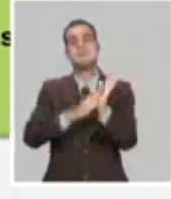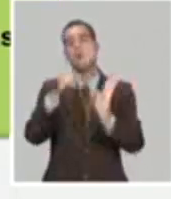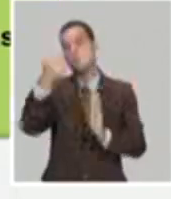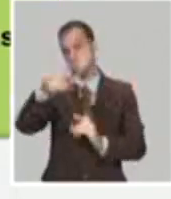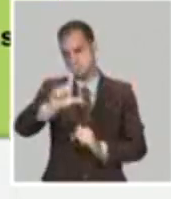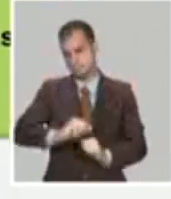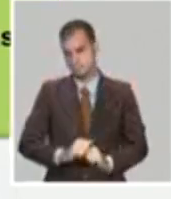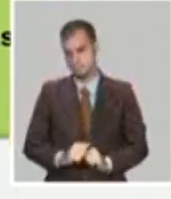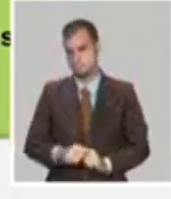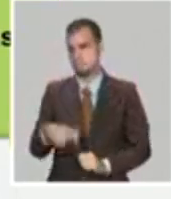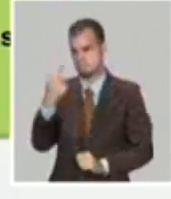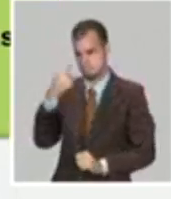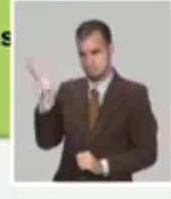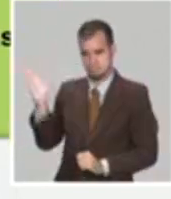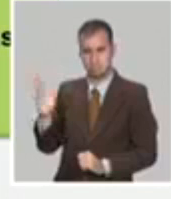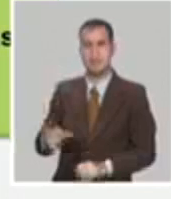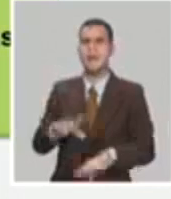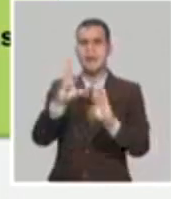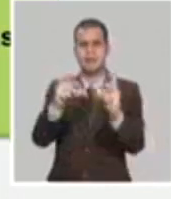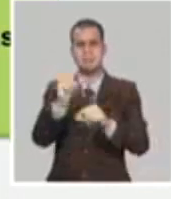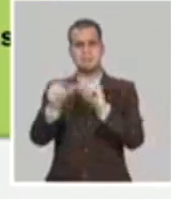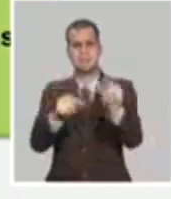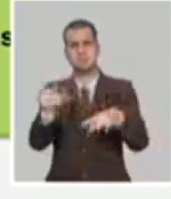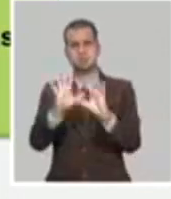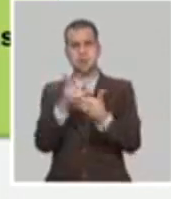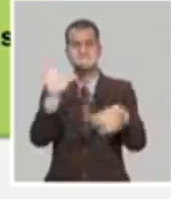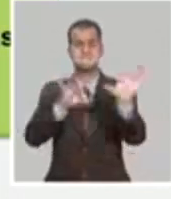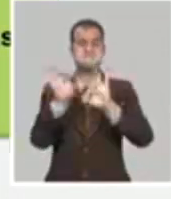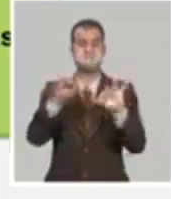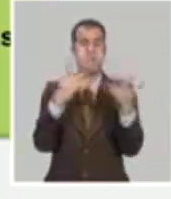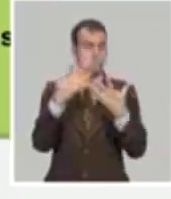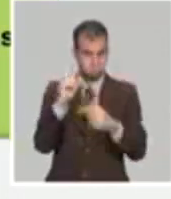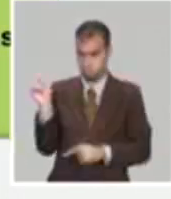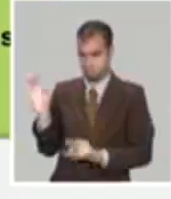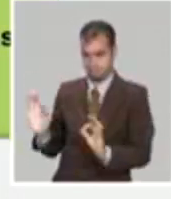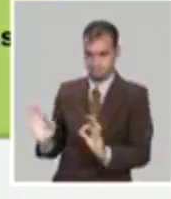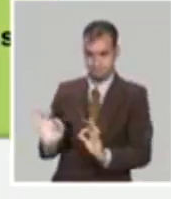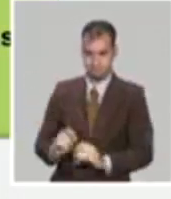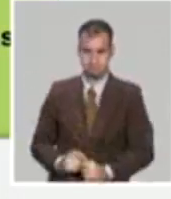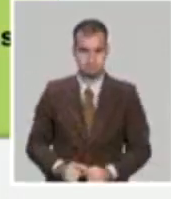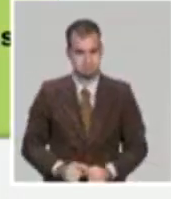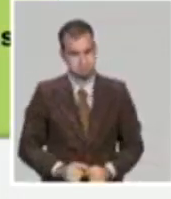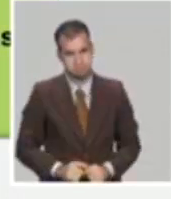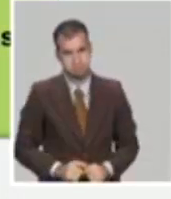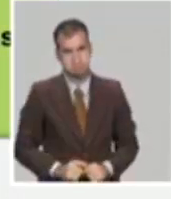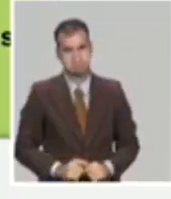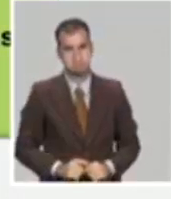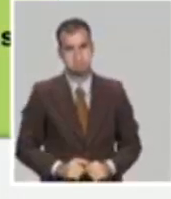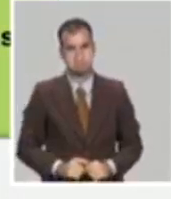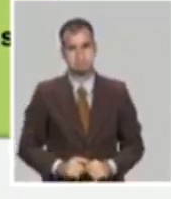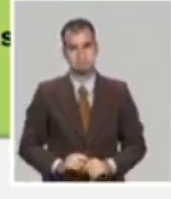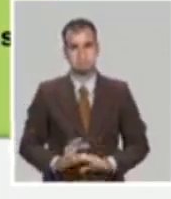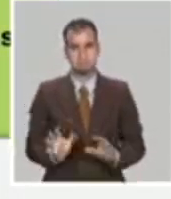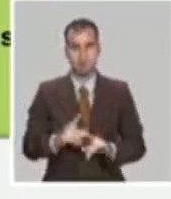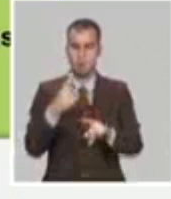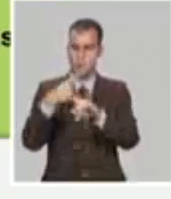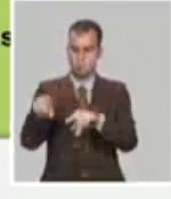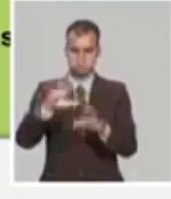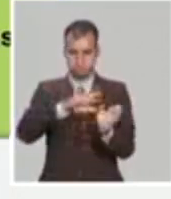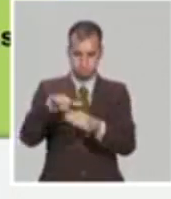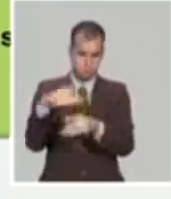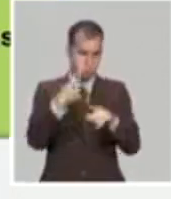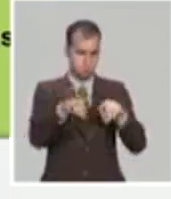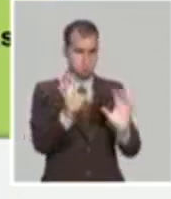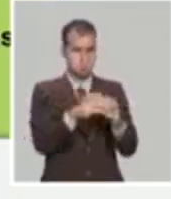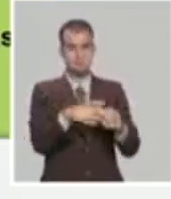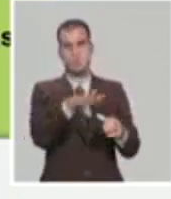está con la población estimada a intervenir. Y en el caso de la población de 40 a 59 años